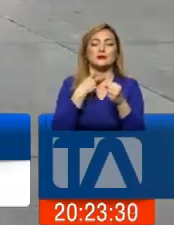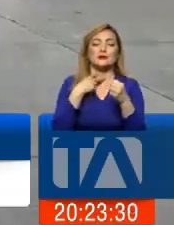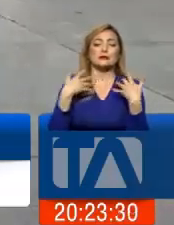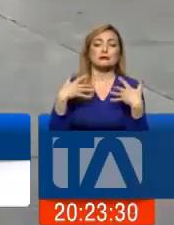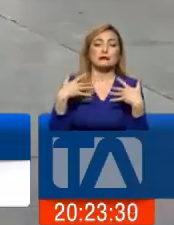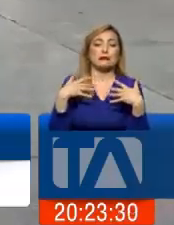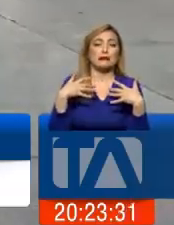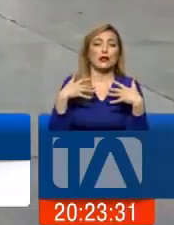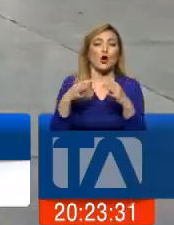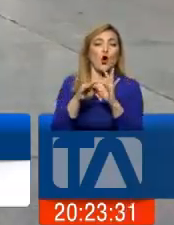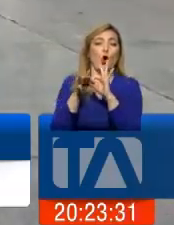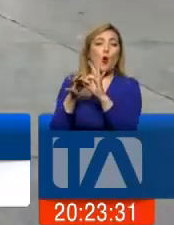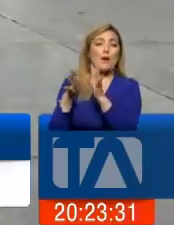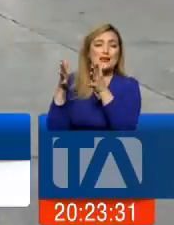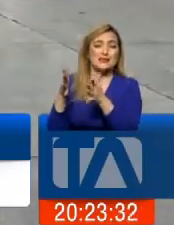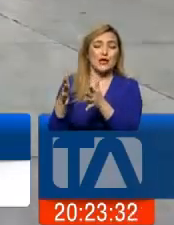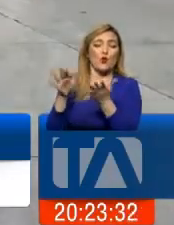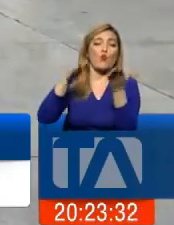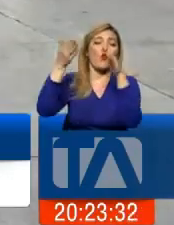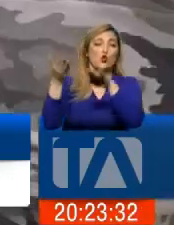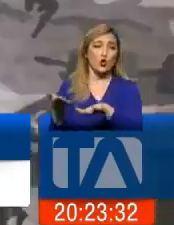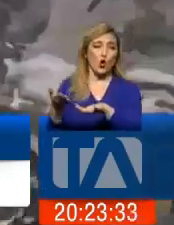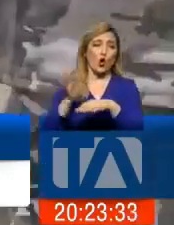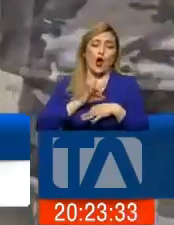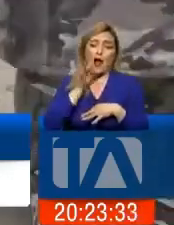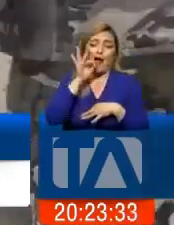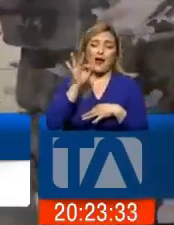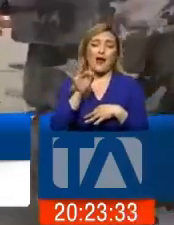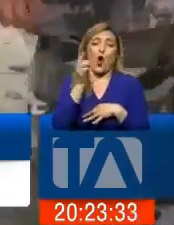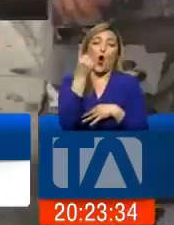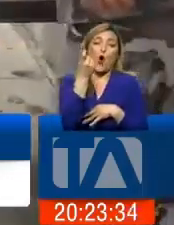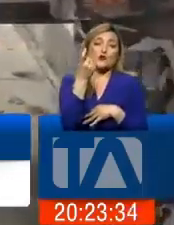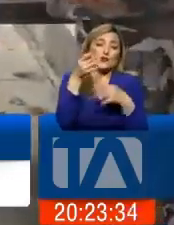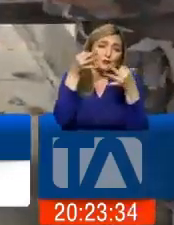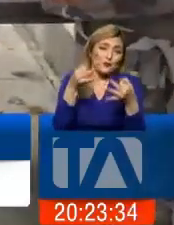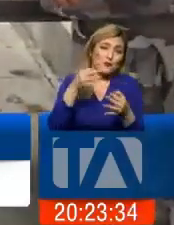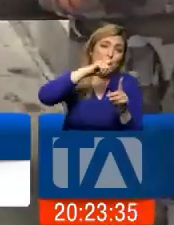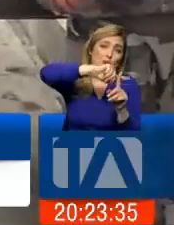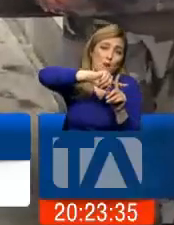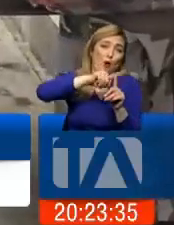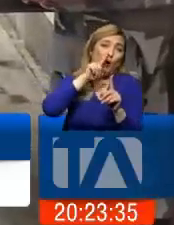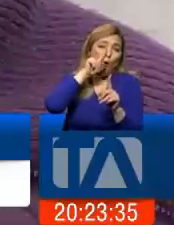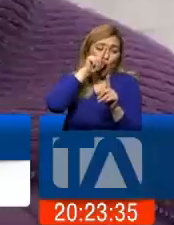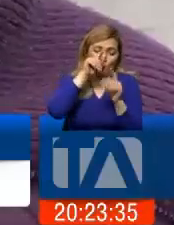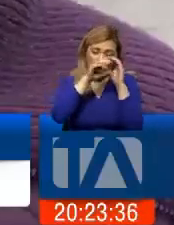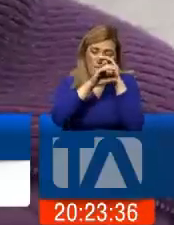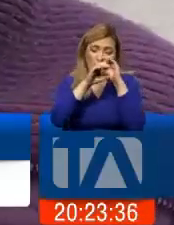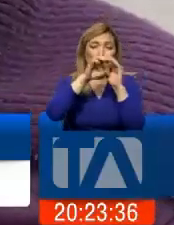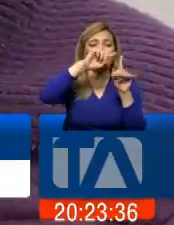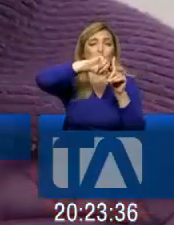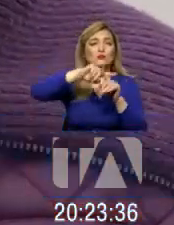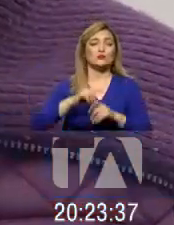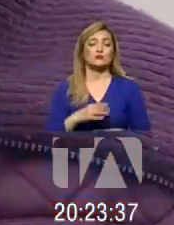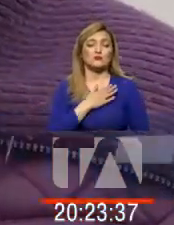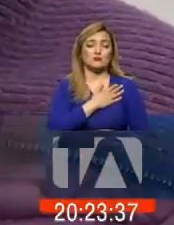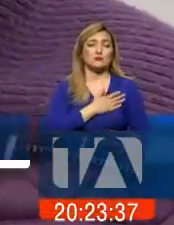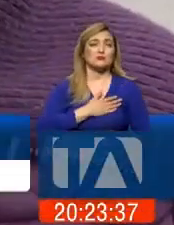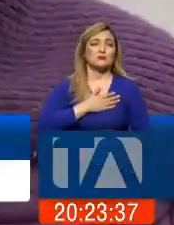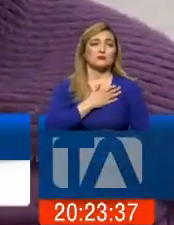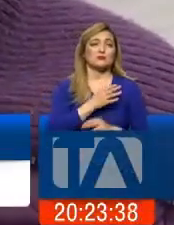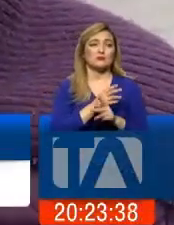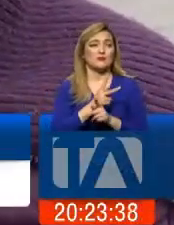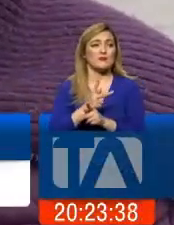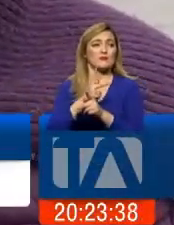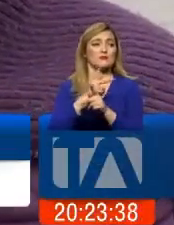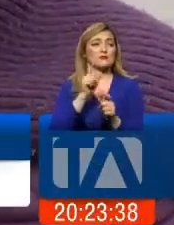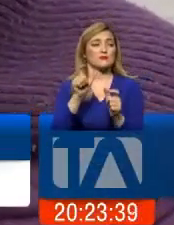por la muerte de un compañero con síntomas de COVID-19 y 11 casos más que dieron positivo al al virus. Por favor, tenga mucho cuidado